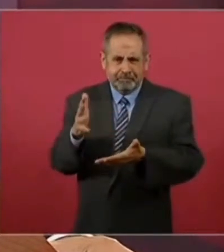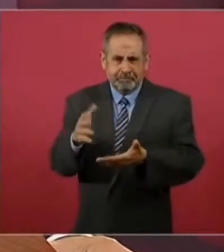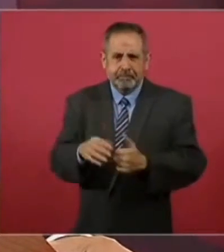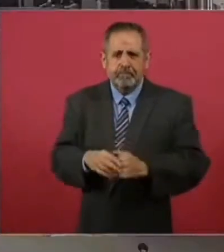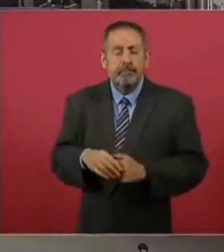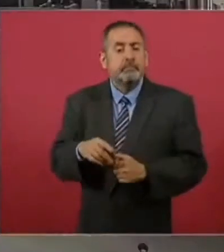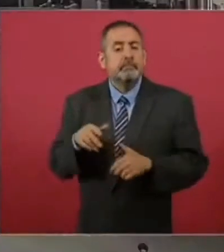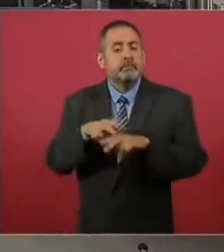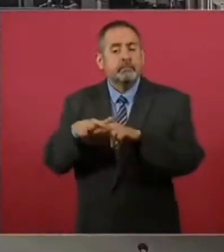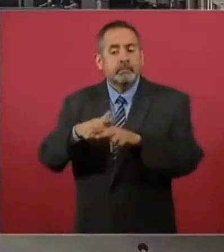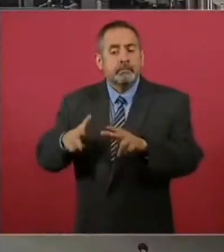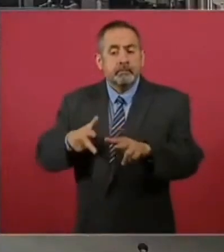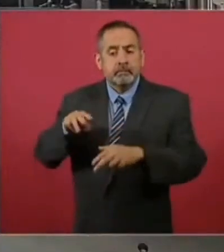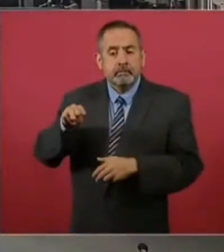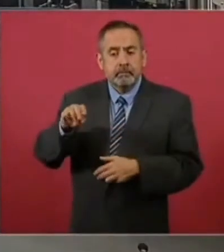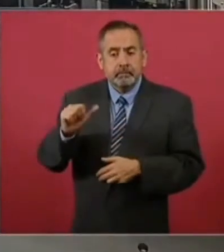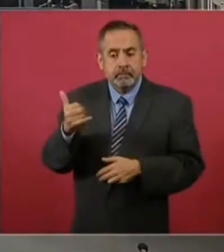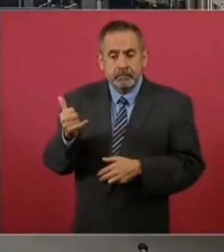En el Tren Maya como